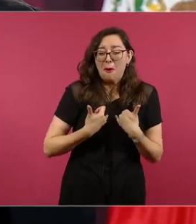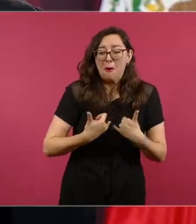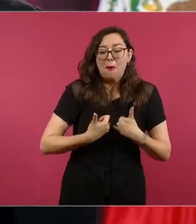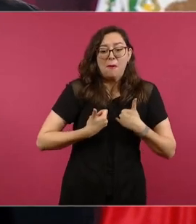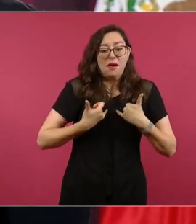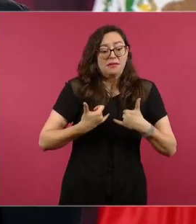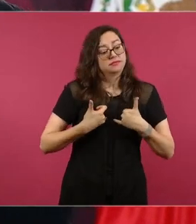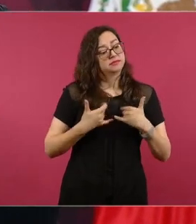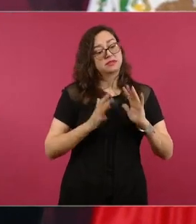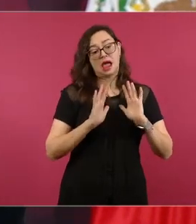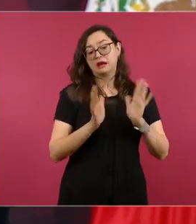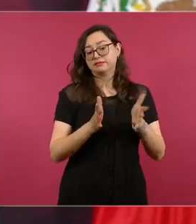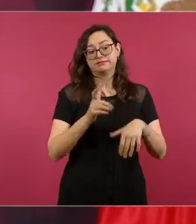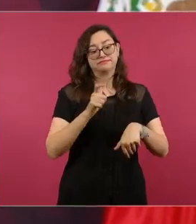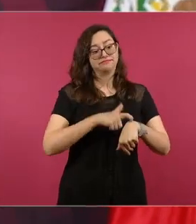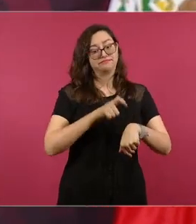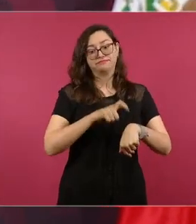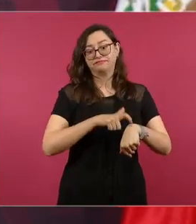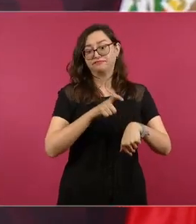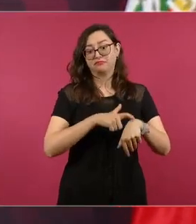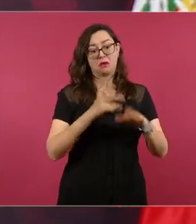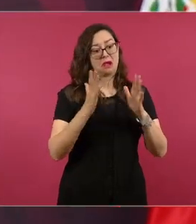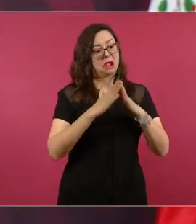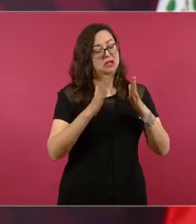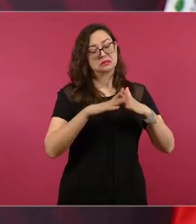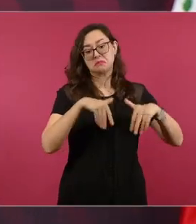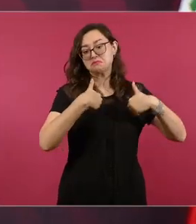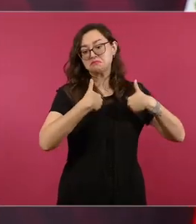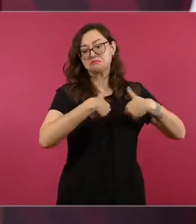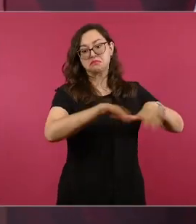no les ayuda y si podrían